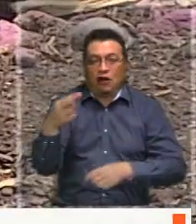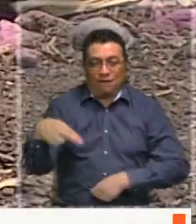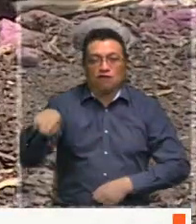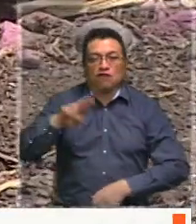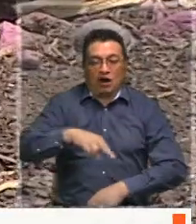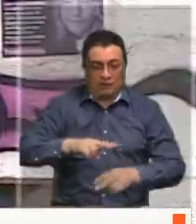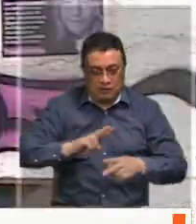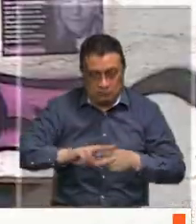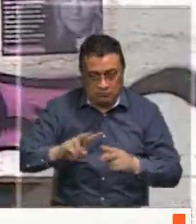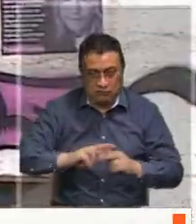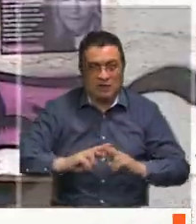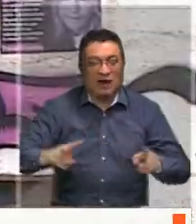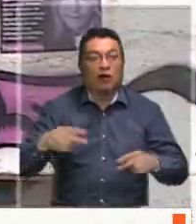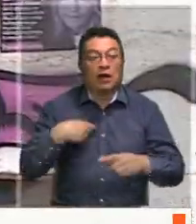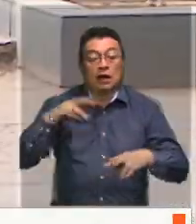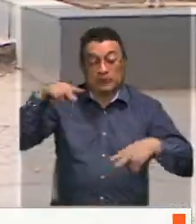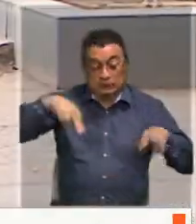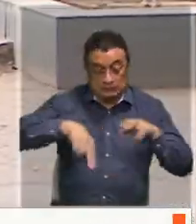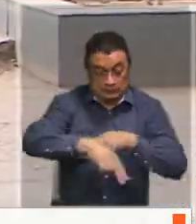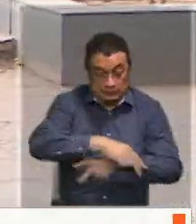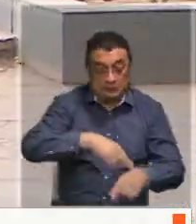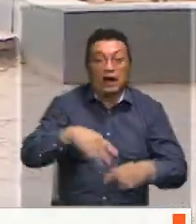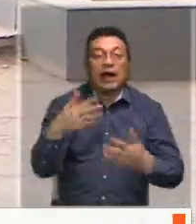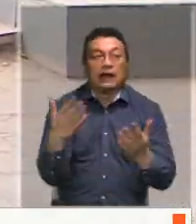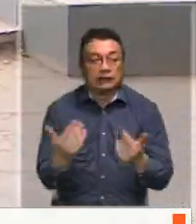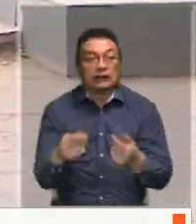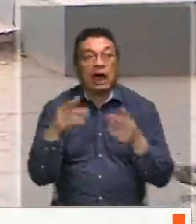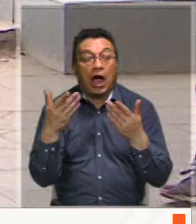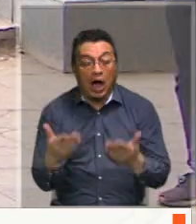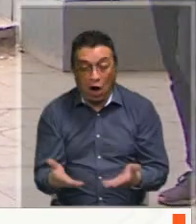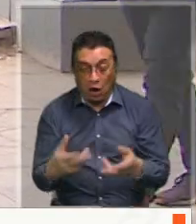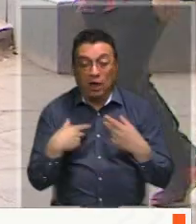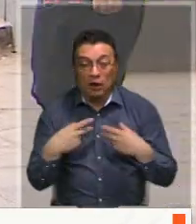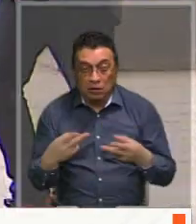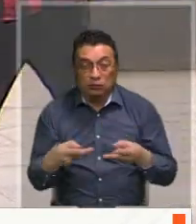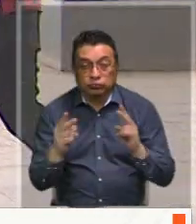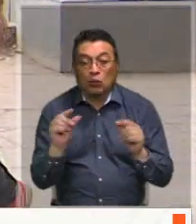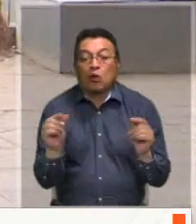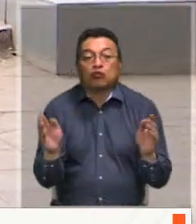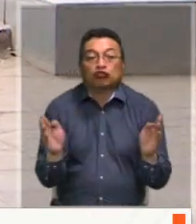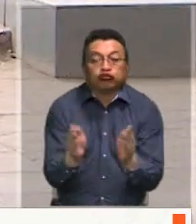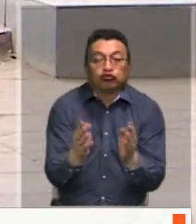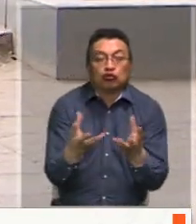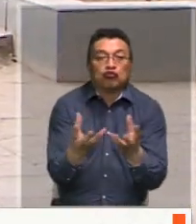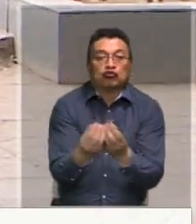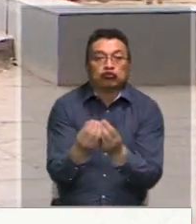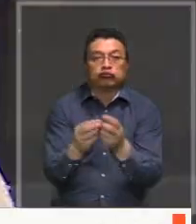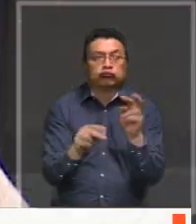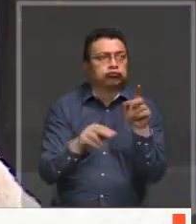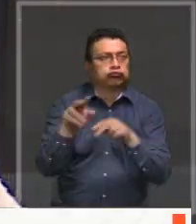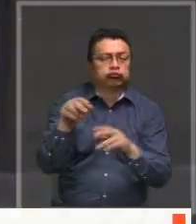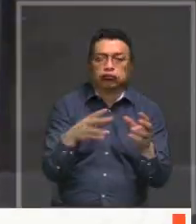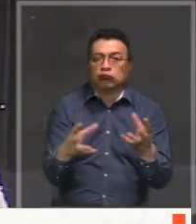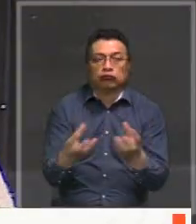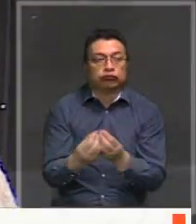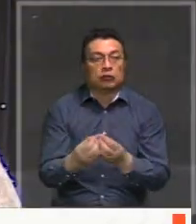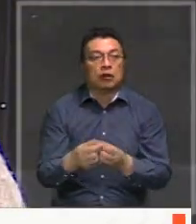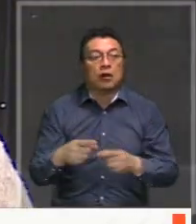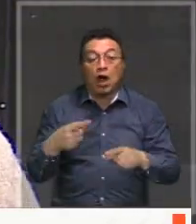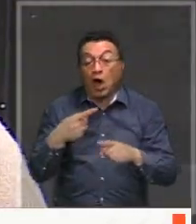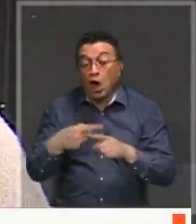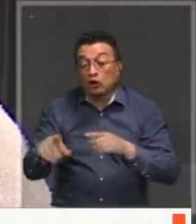habilitar. De hecho, es una entrada necesaria. La entrada que actualmente está disponible es muy pequeña para el flujo de la estación. Ha sido otra cosa